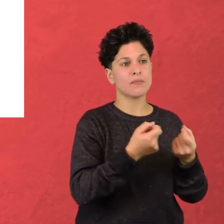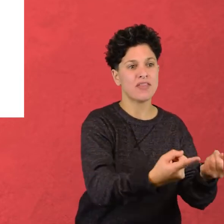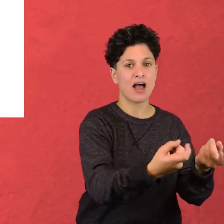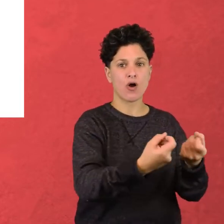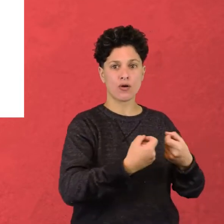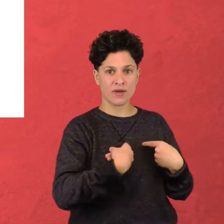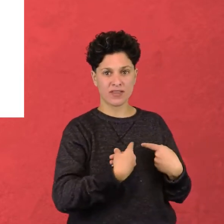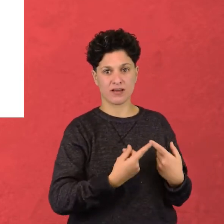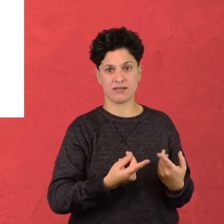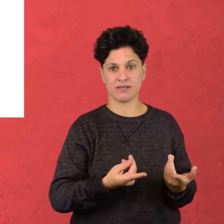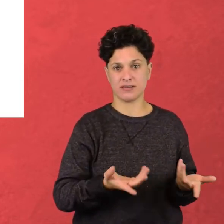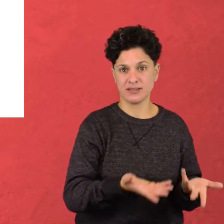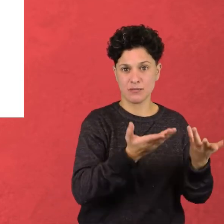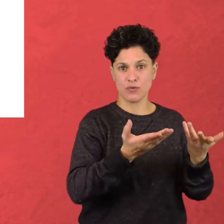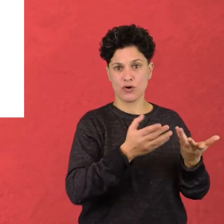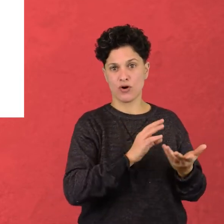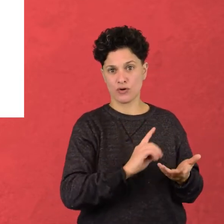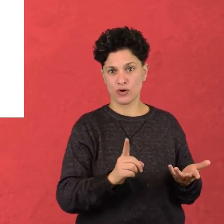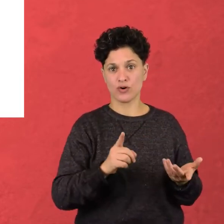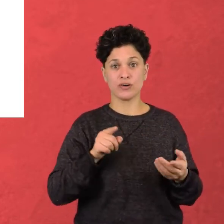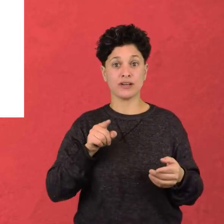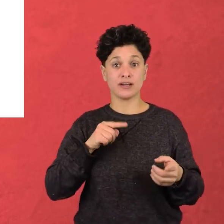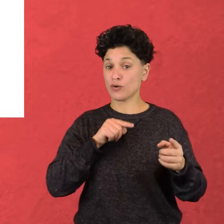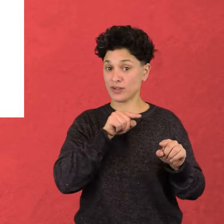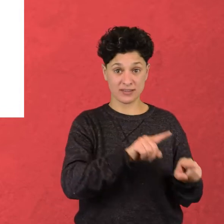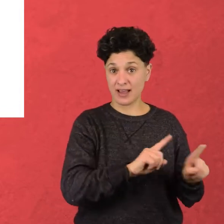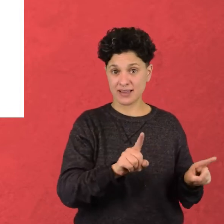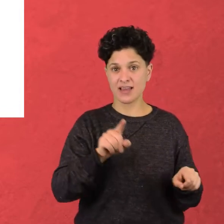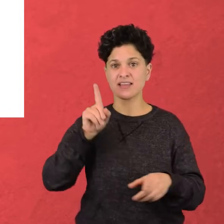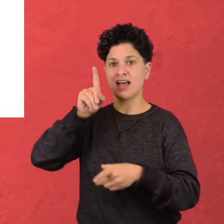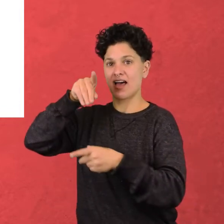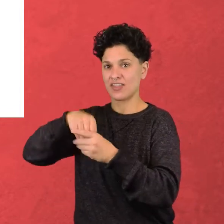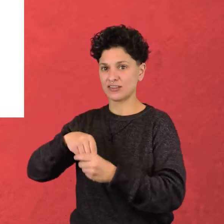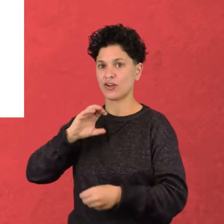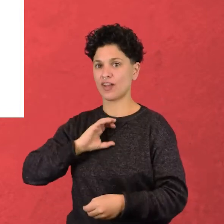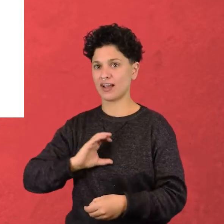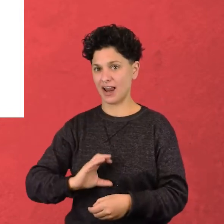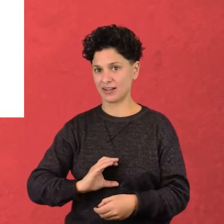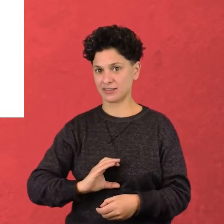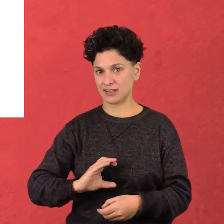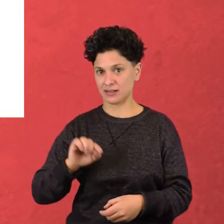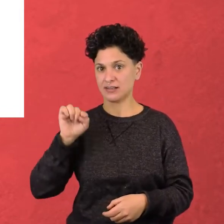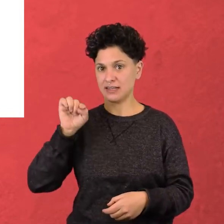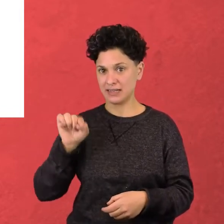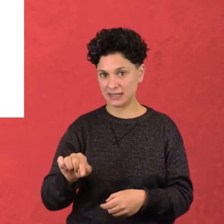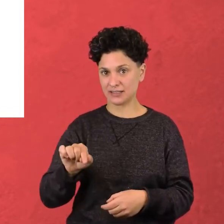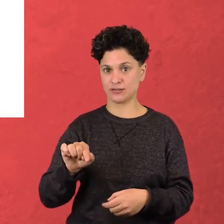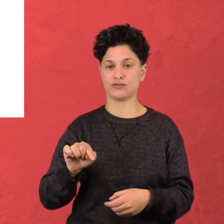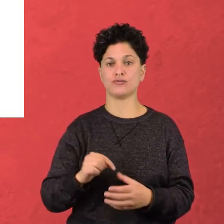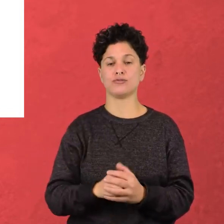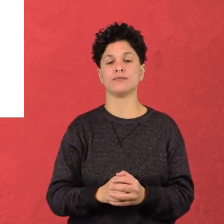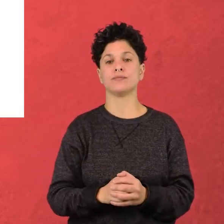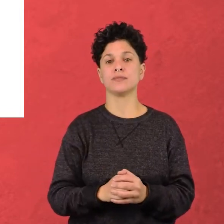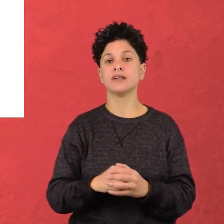agrega algo nuevo, está en ese carácter. Kant está diciendo de que es sinónimo, la libertad